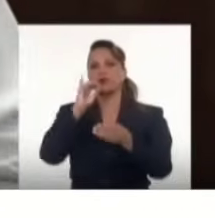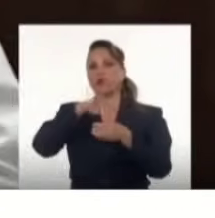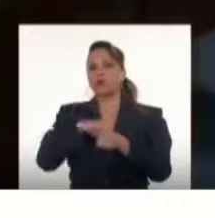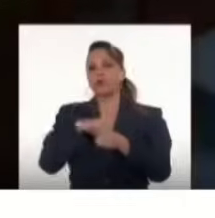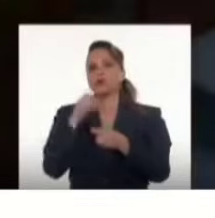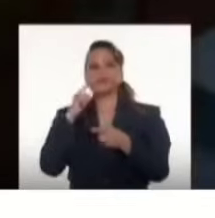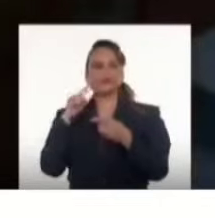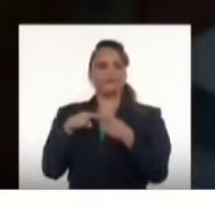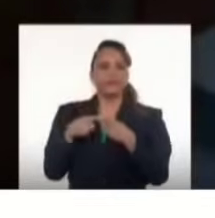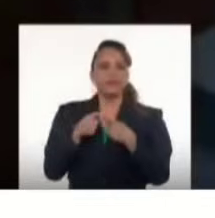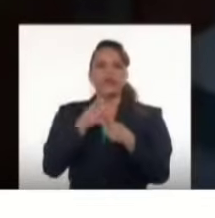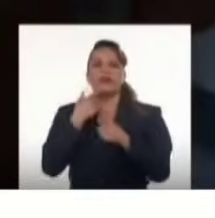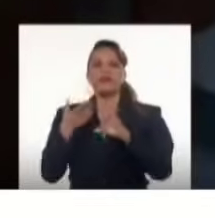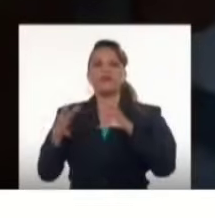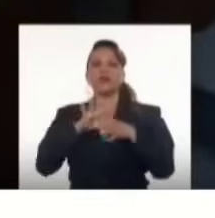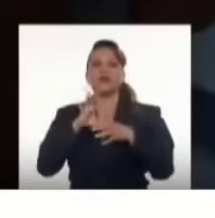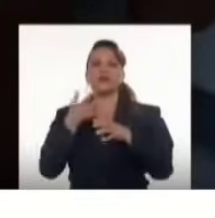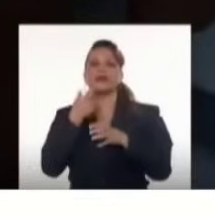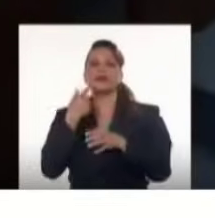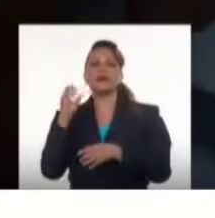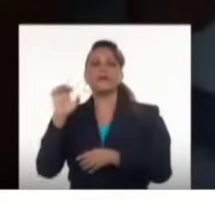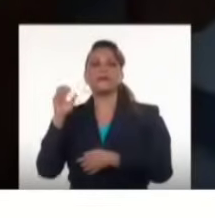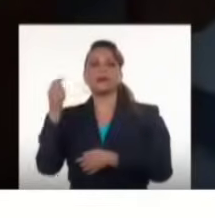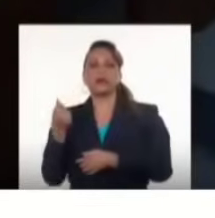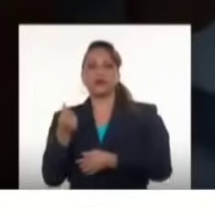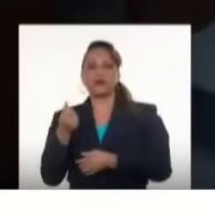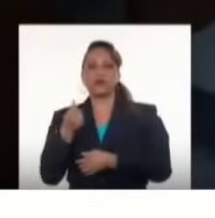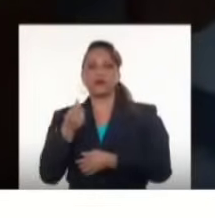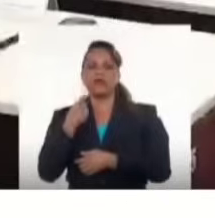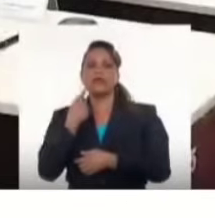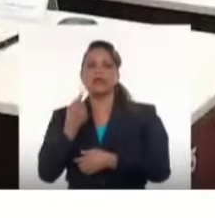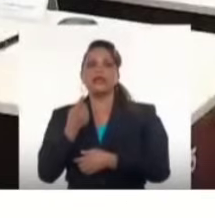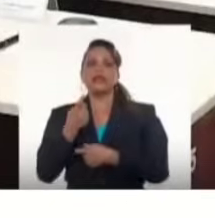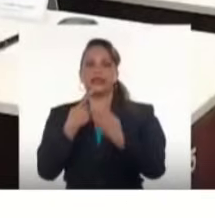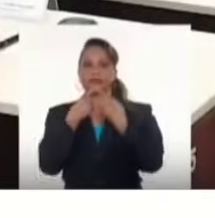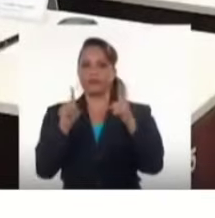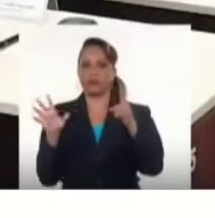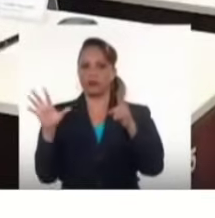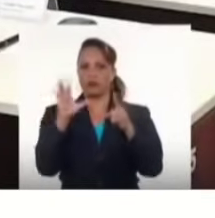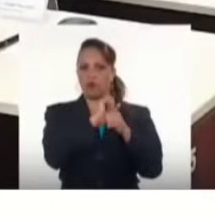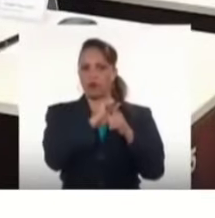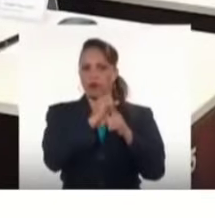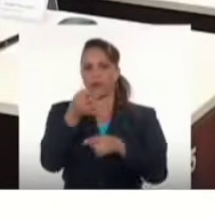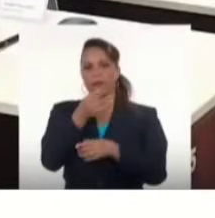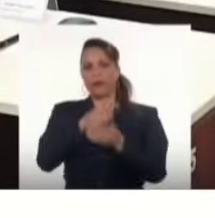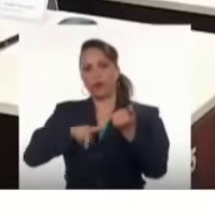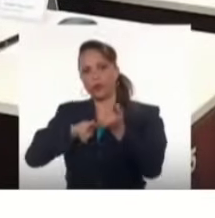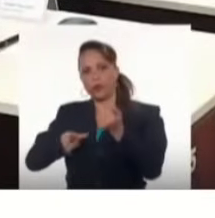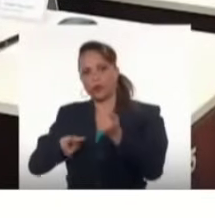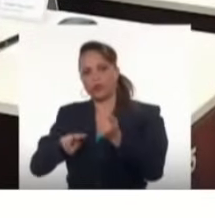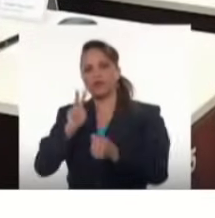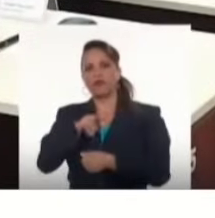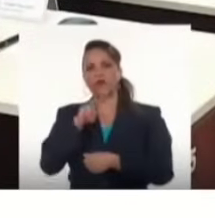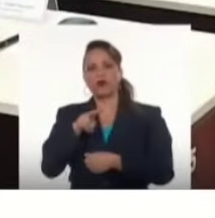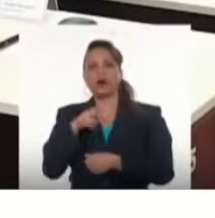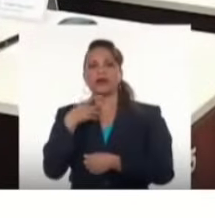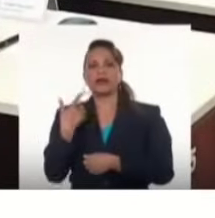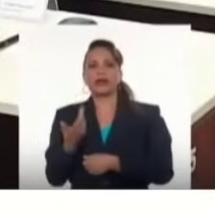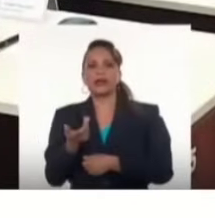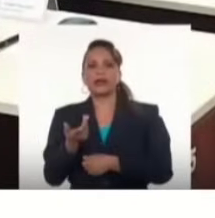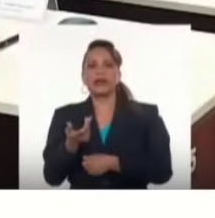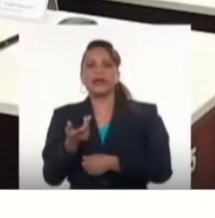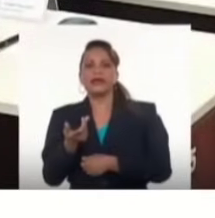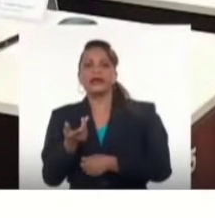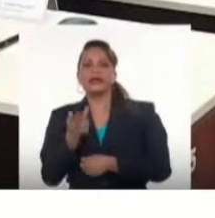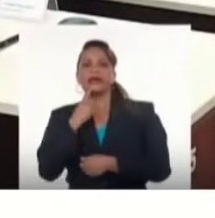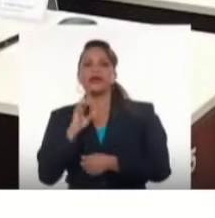con el diseño de mecanismos financieros a nivel territorial para estimular mediante la gestión de los gobiernos locales el incremento de